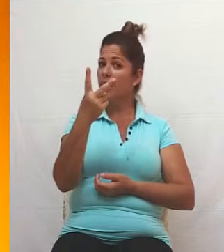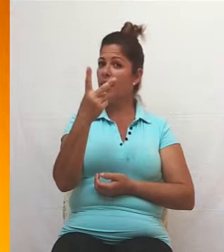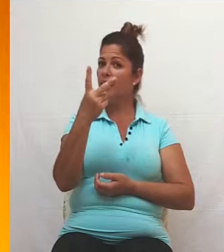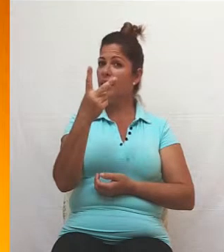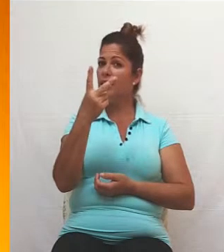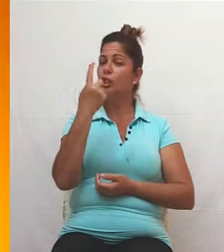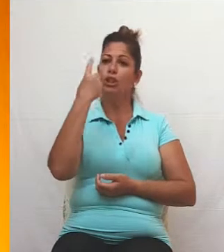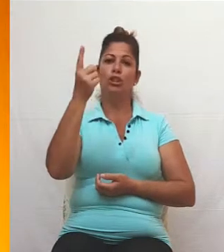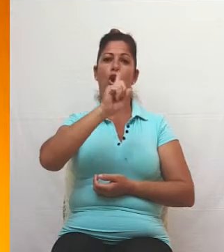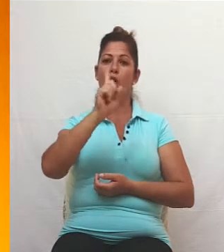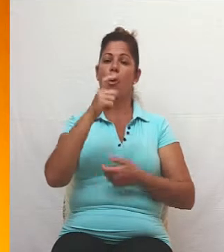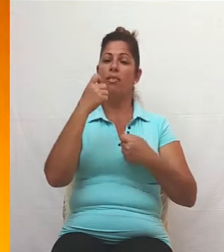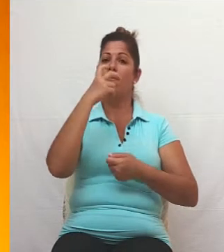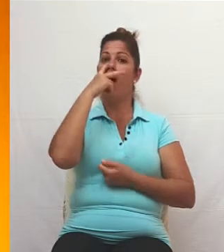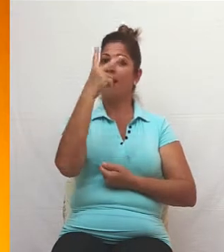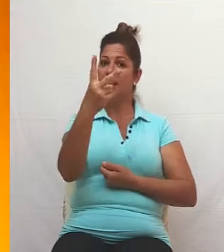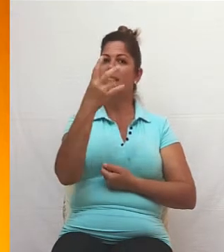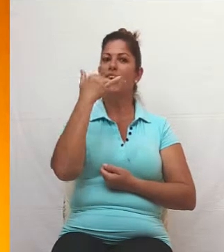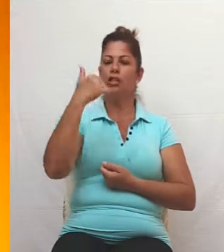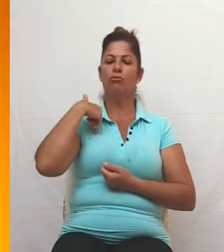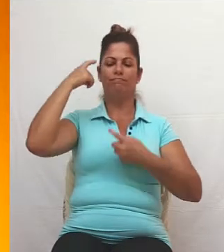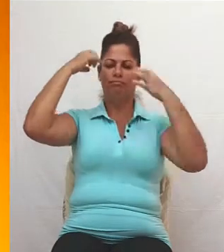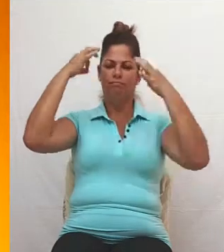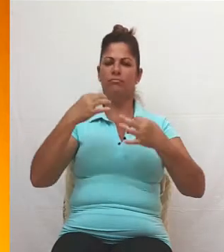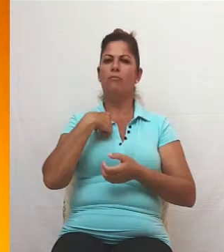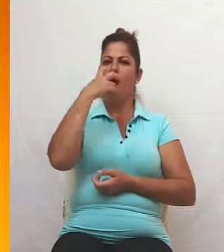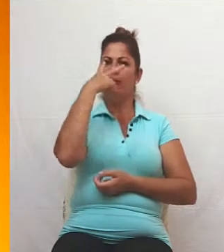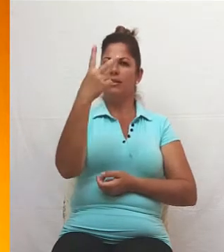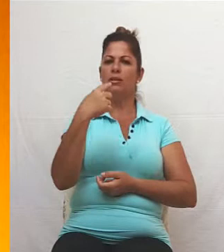aprender a atender se sustenta en la intención